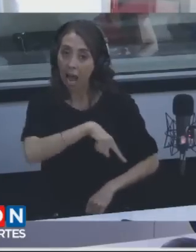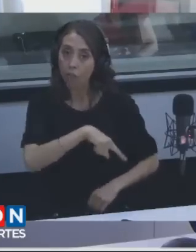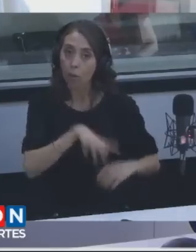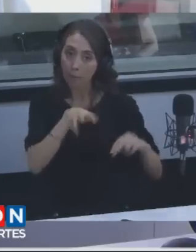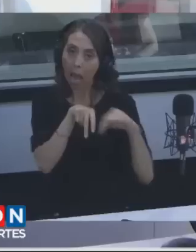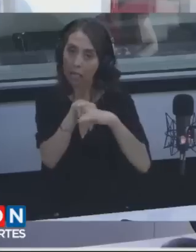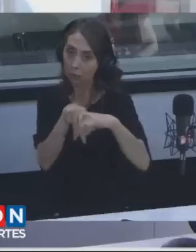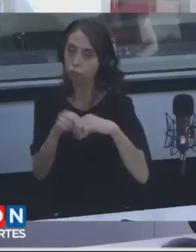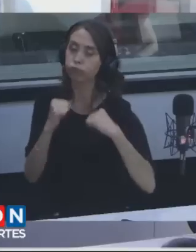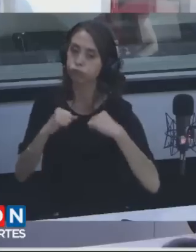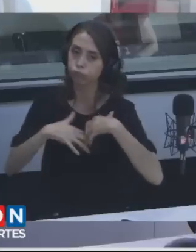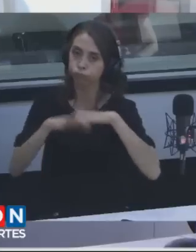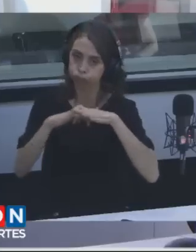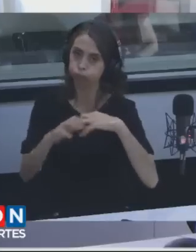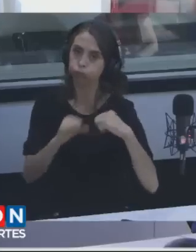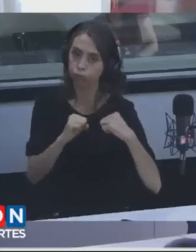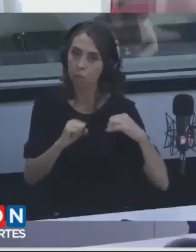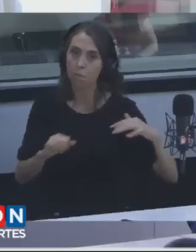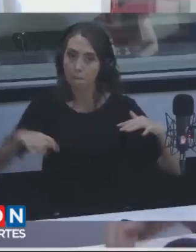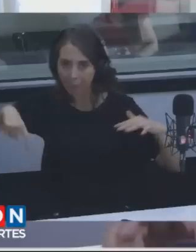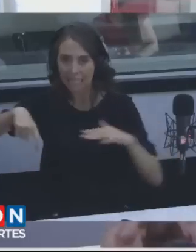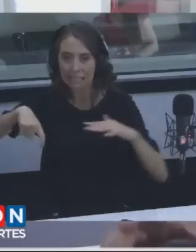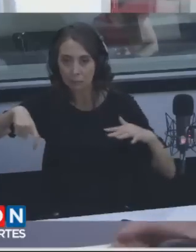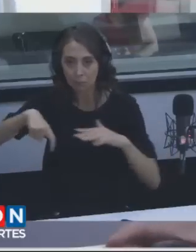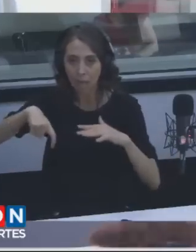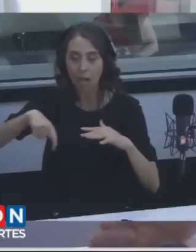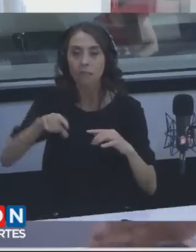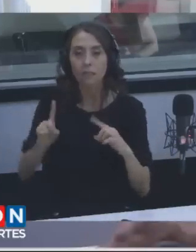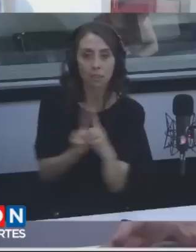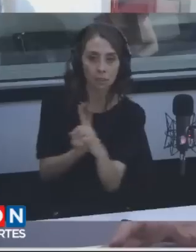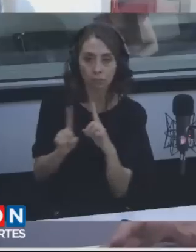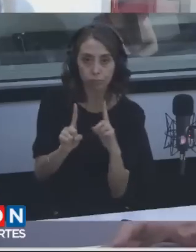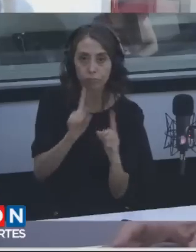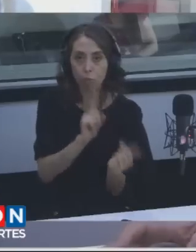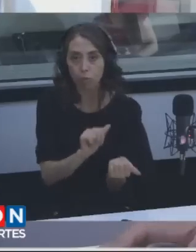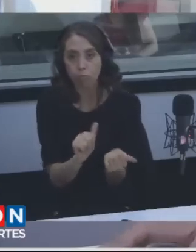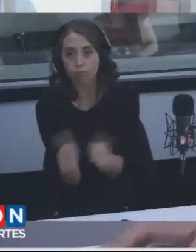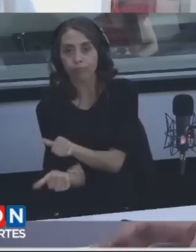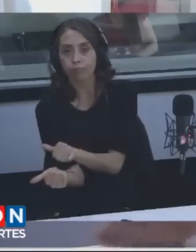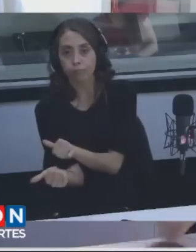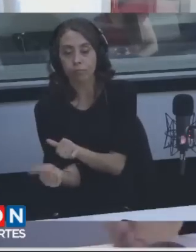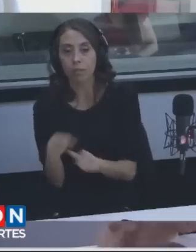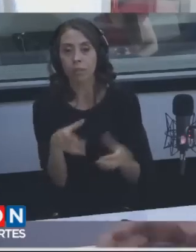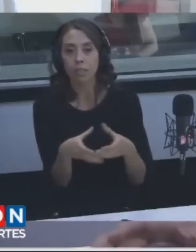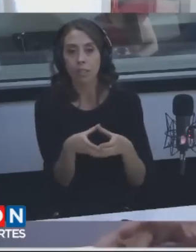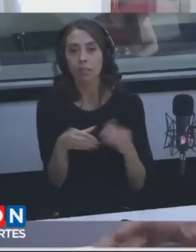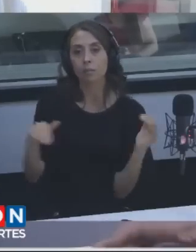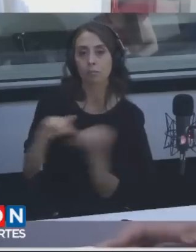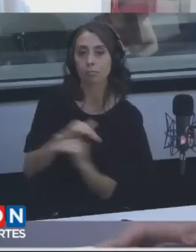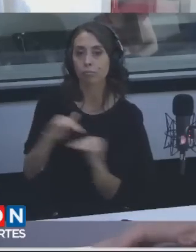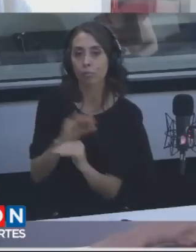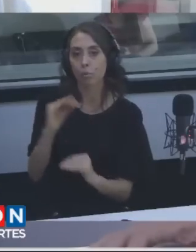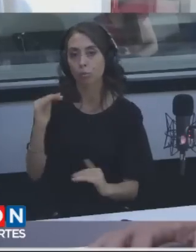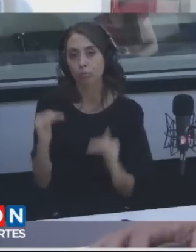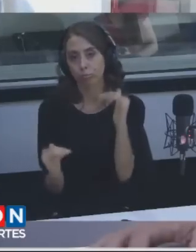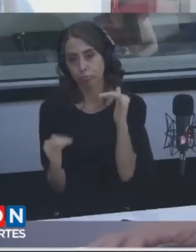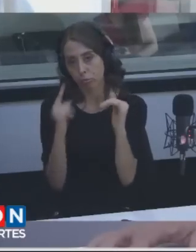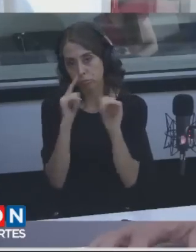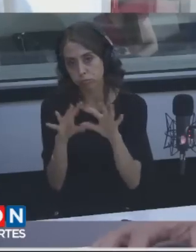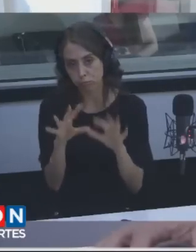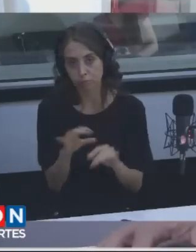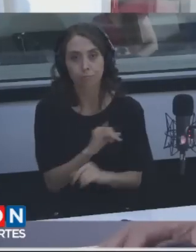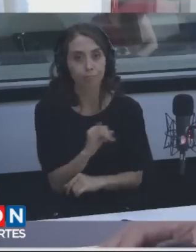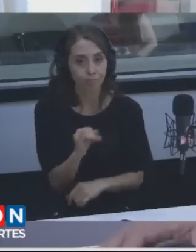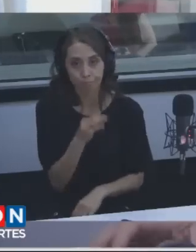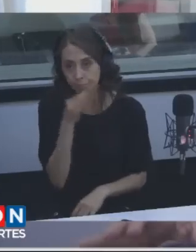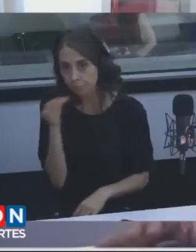parada, más sólida, más firme. Y con eso, con los desequilibrios al final naturales de un plantel que terminó marcando ayer la diferencia de modo notorio. Ya vuelvo contigo,